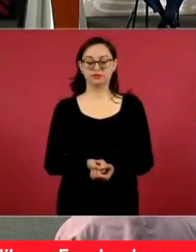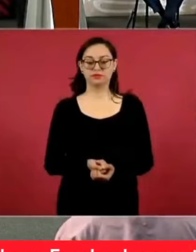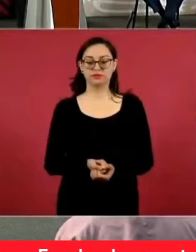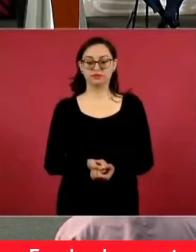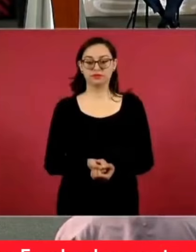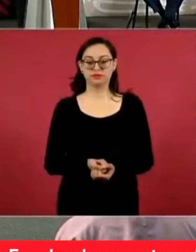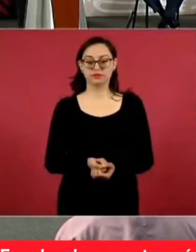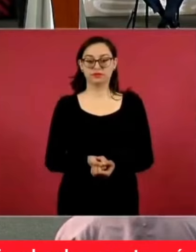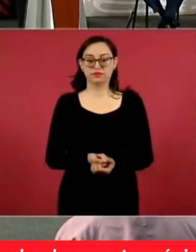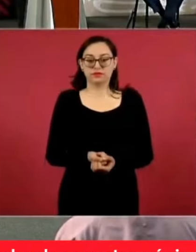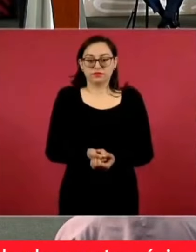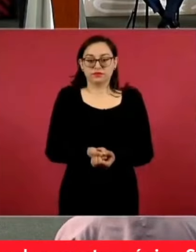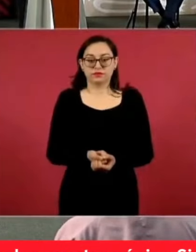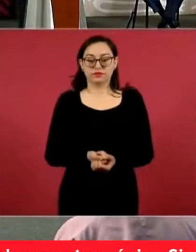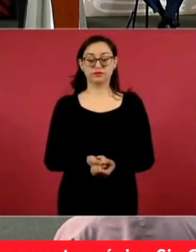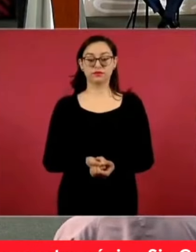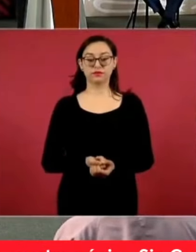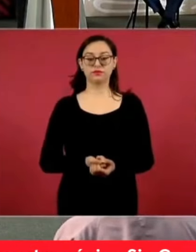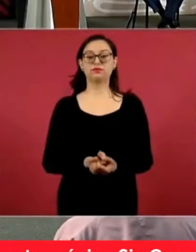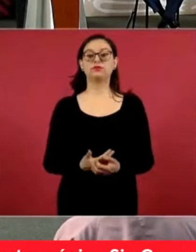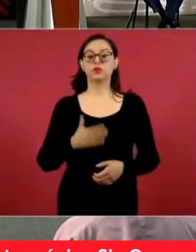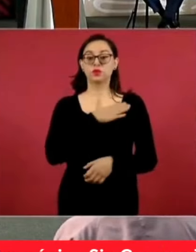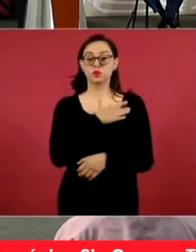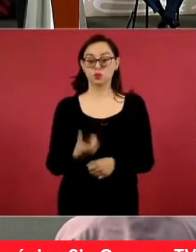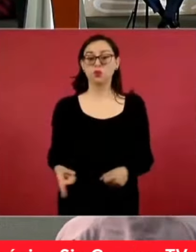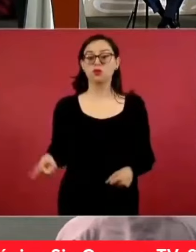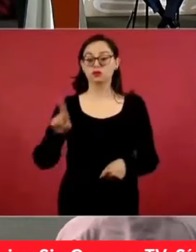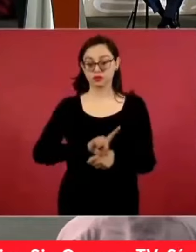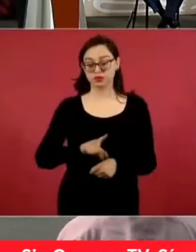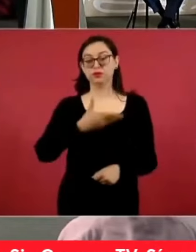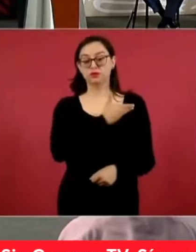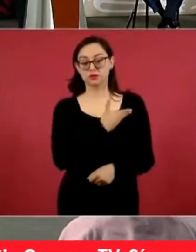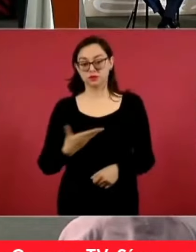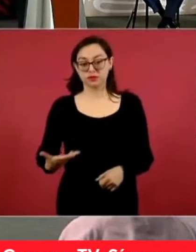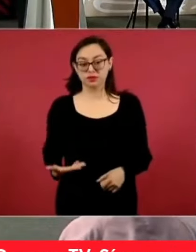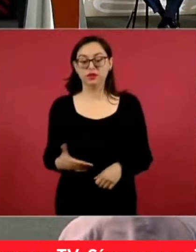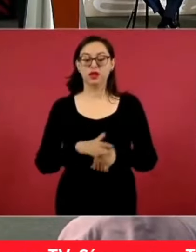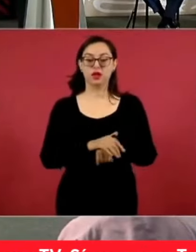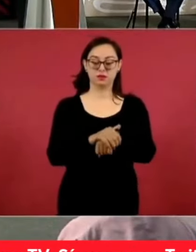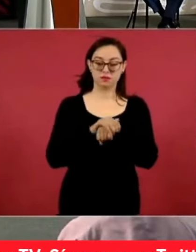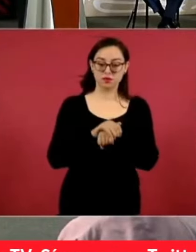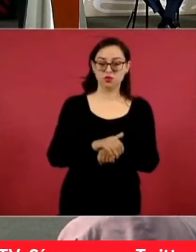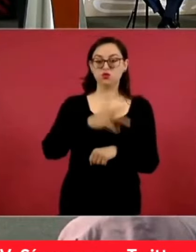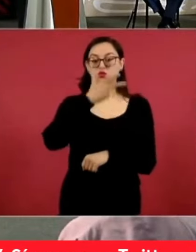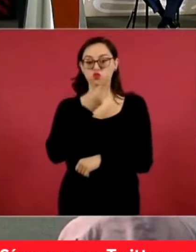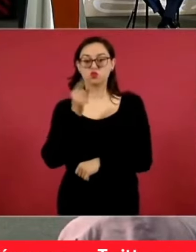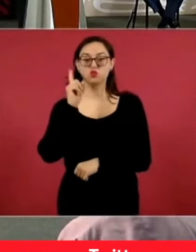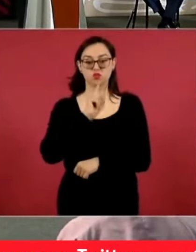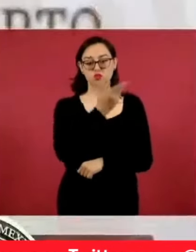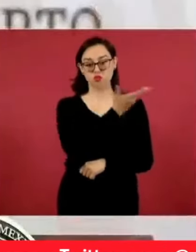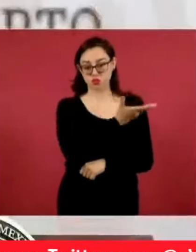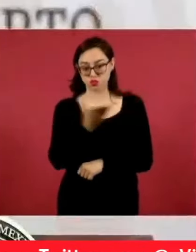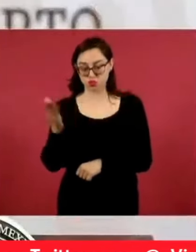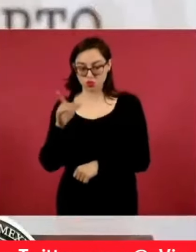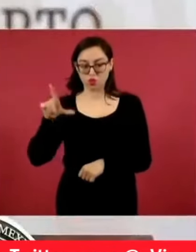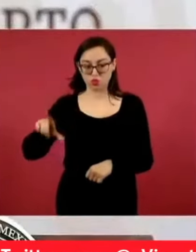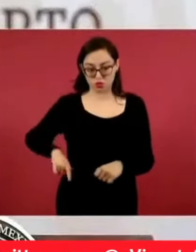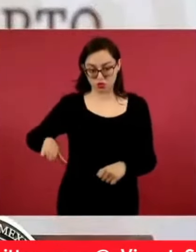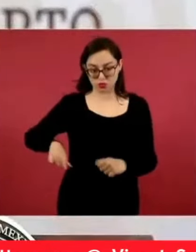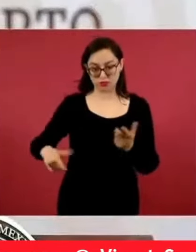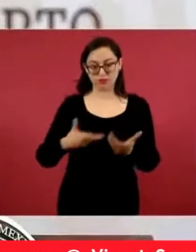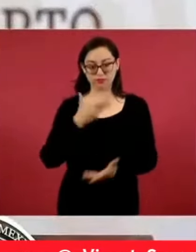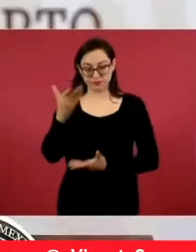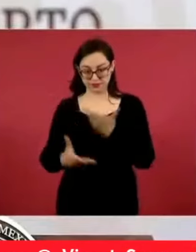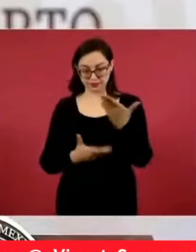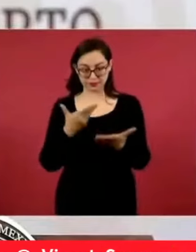Muy buenos días, señor presidente, amigas y amigos, funcionarios públicos, amables medios de